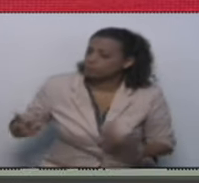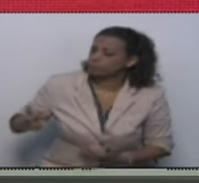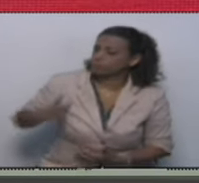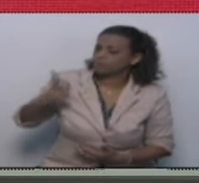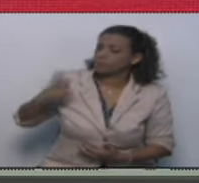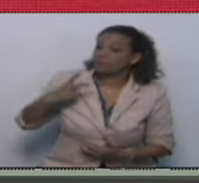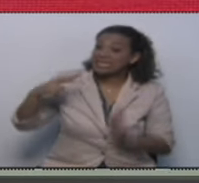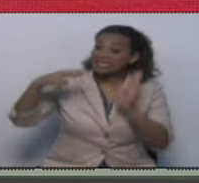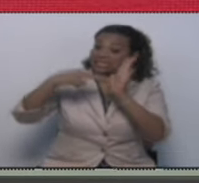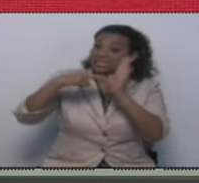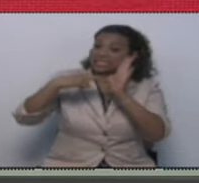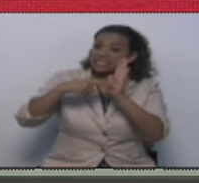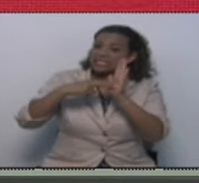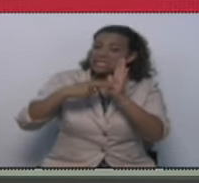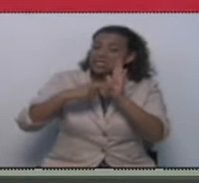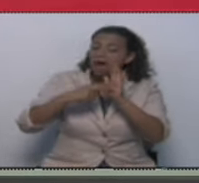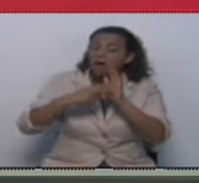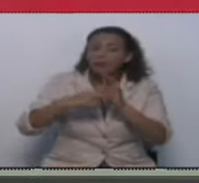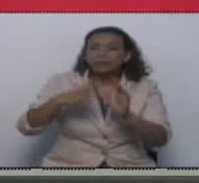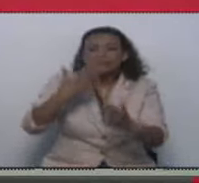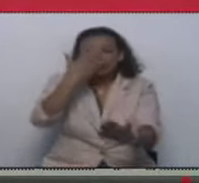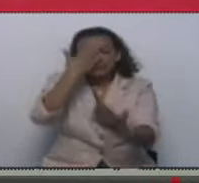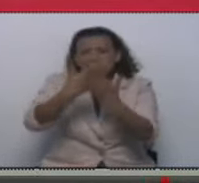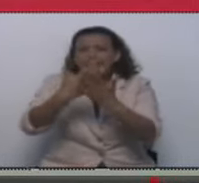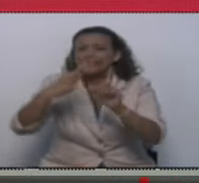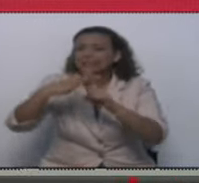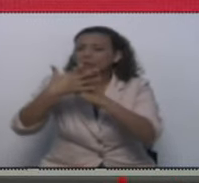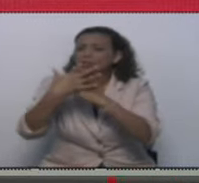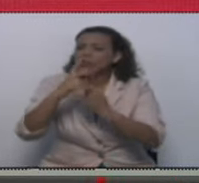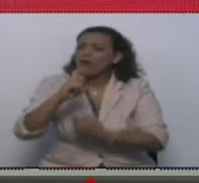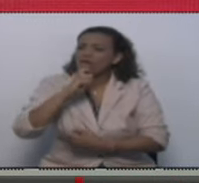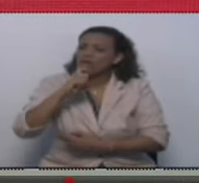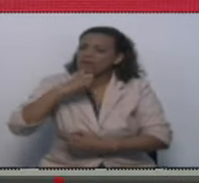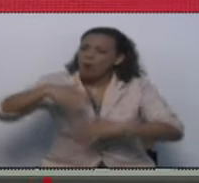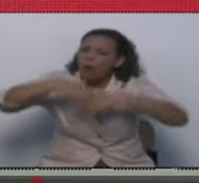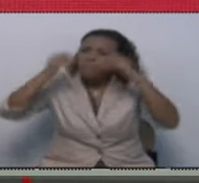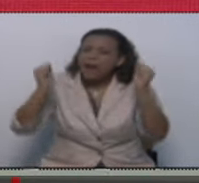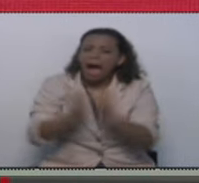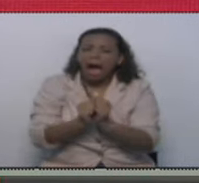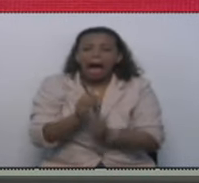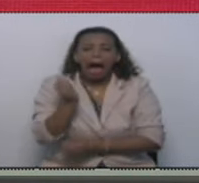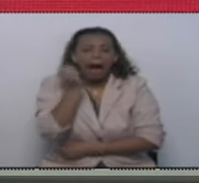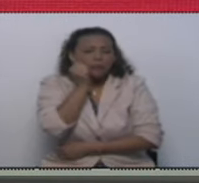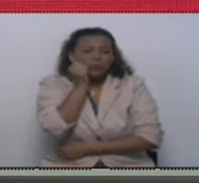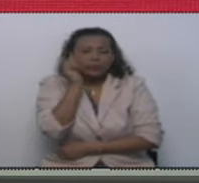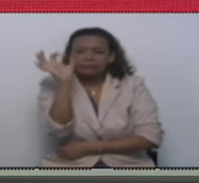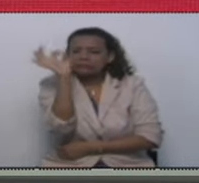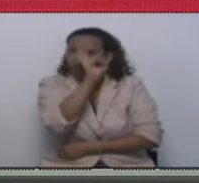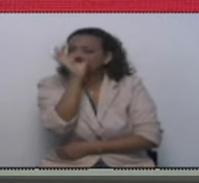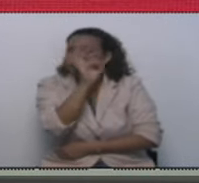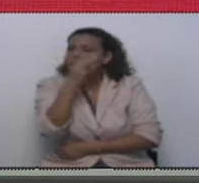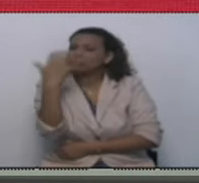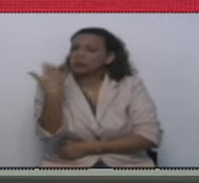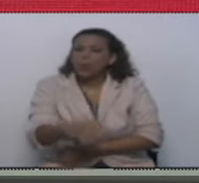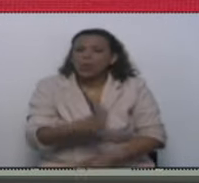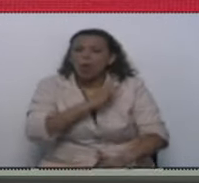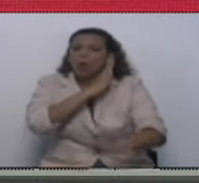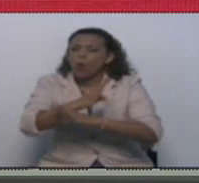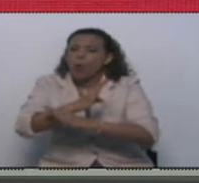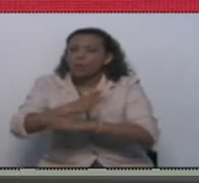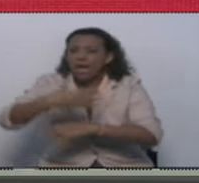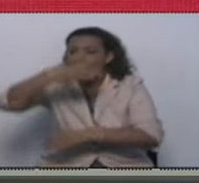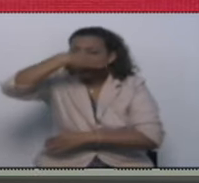Siria está enfrentando una guerra sucia, una guerra contra el